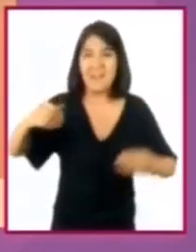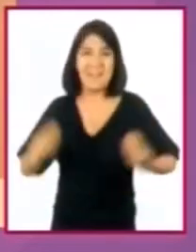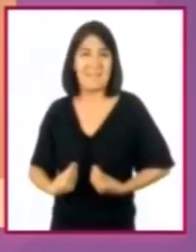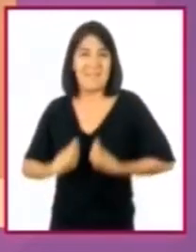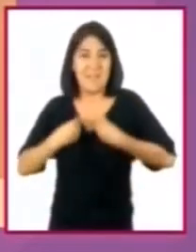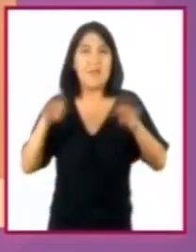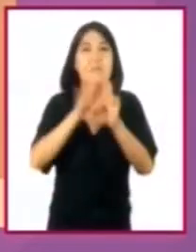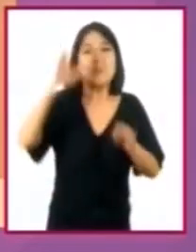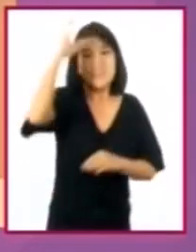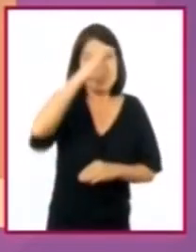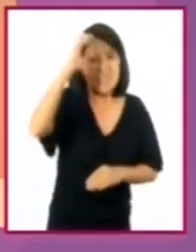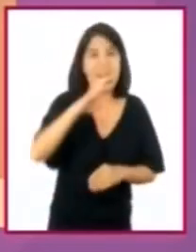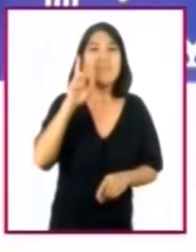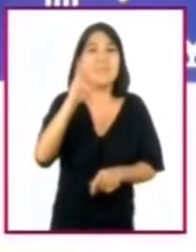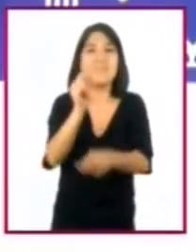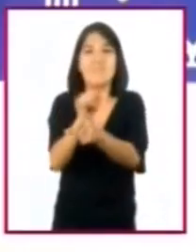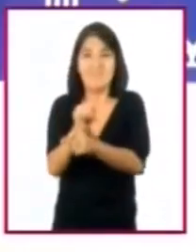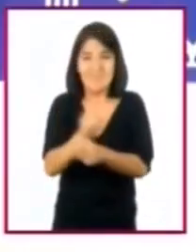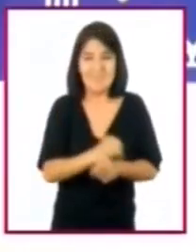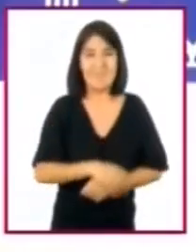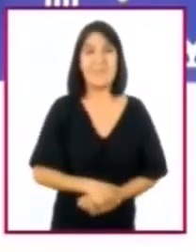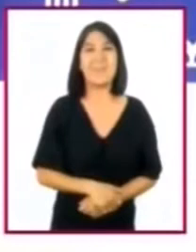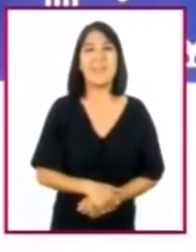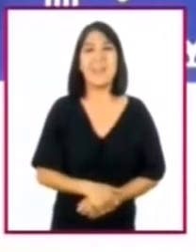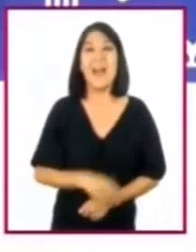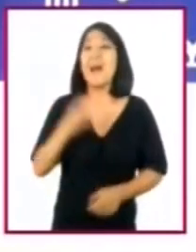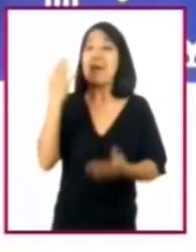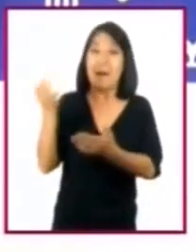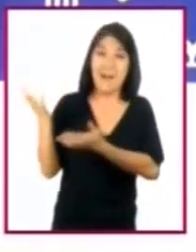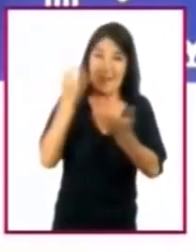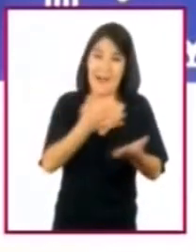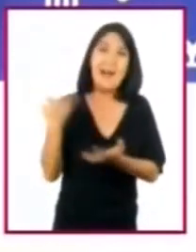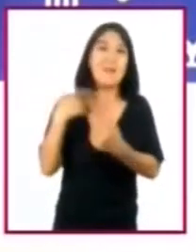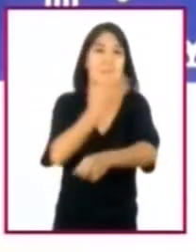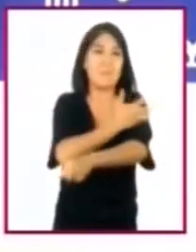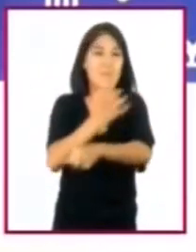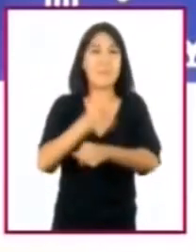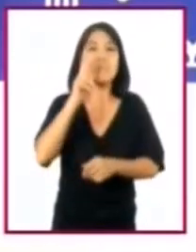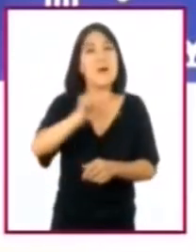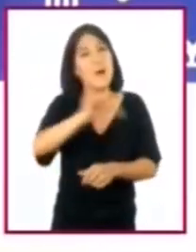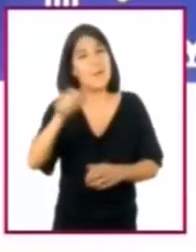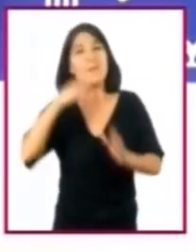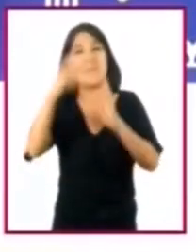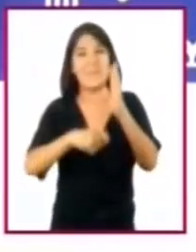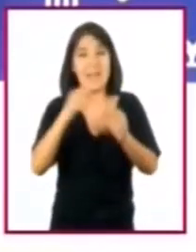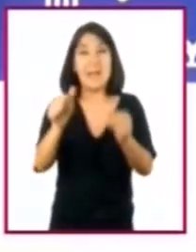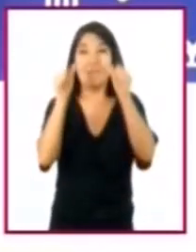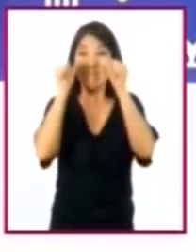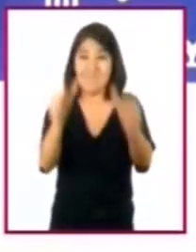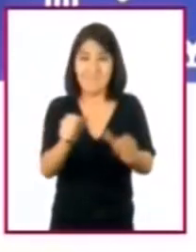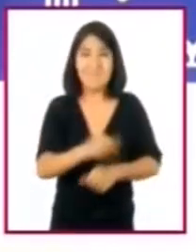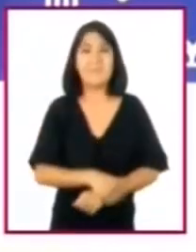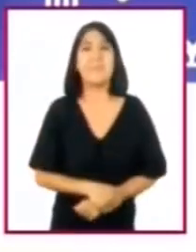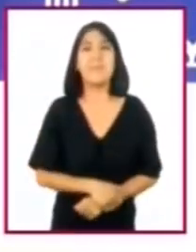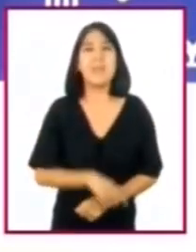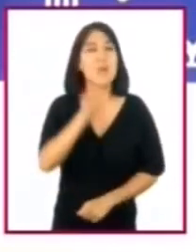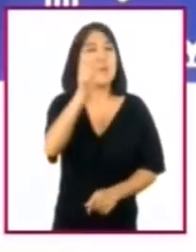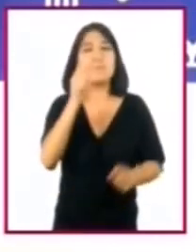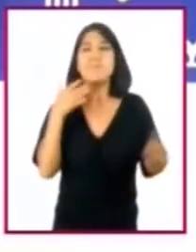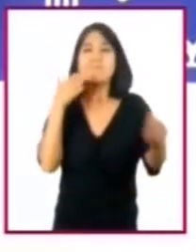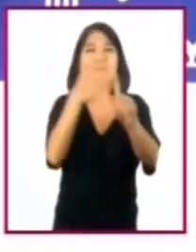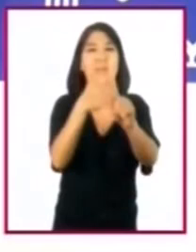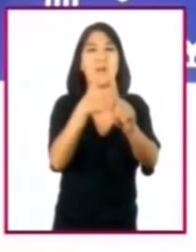que poseían. Acompáñenme a ver el siguiente video. Pon atención en particular en